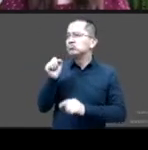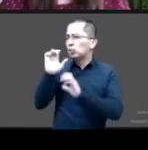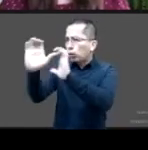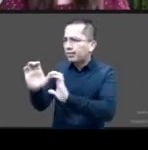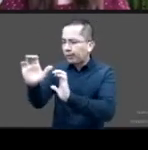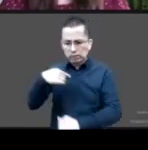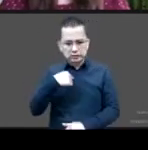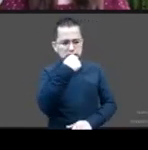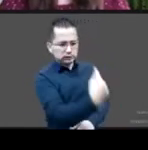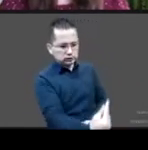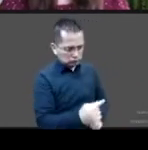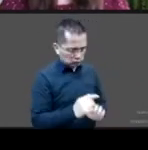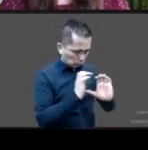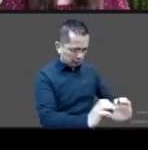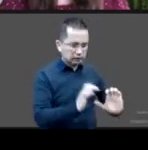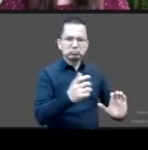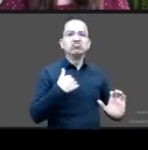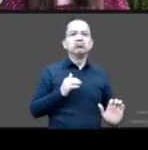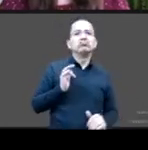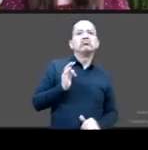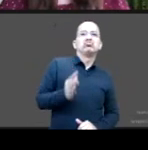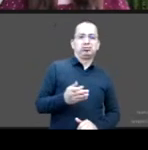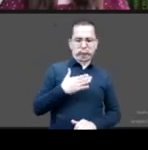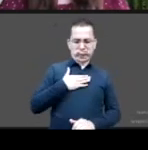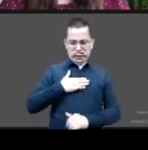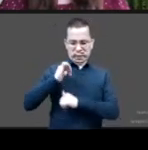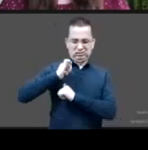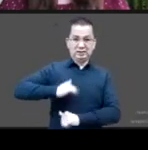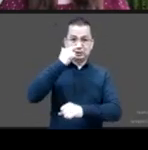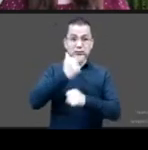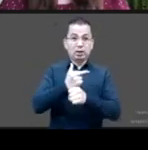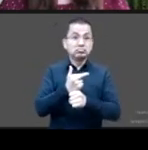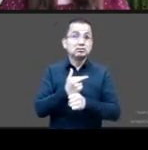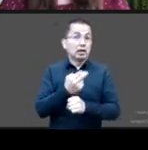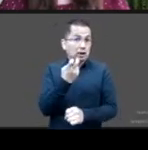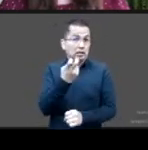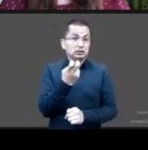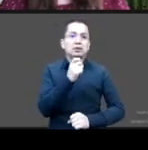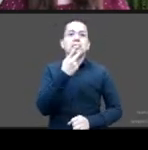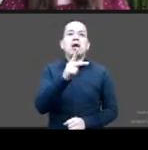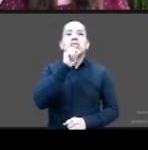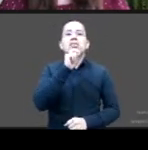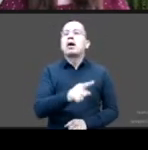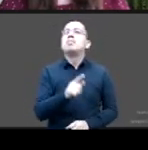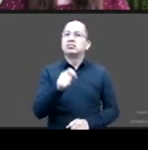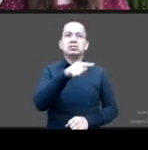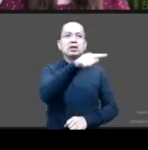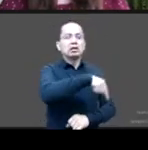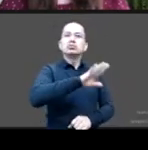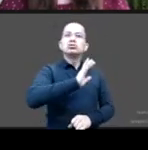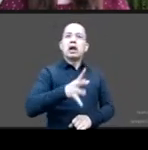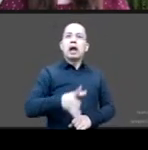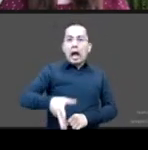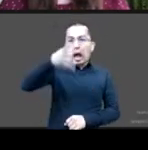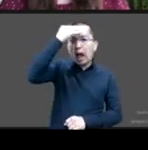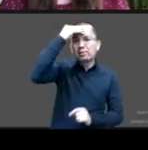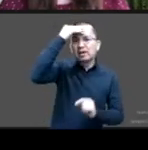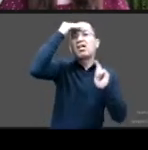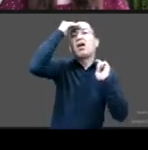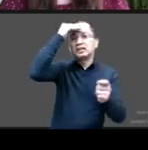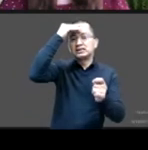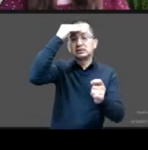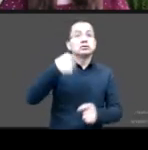muy importante yo quiero decir es que aprendieron a aprender virtualmente y esto no sólo por la